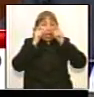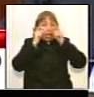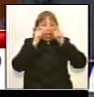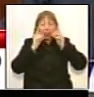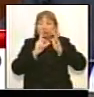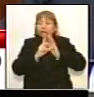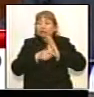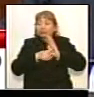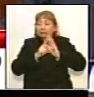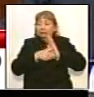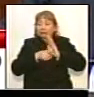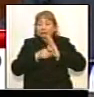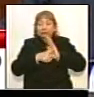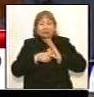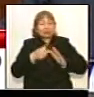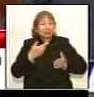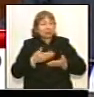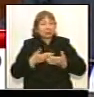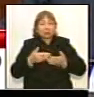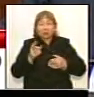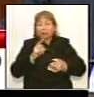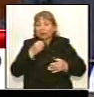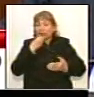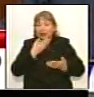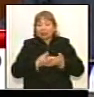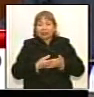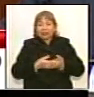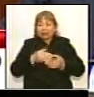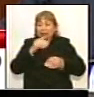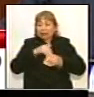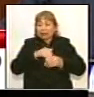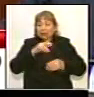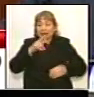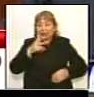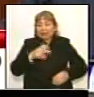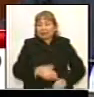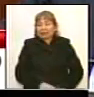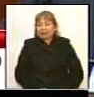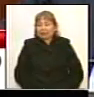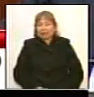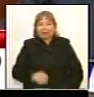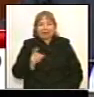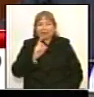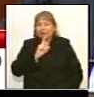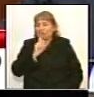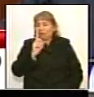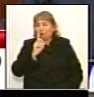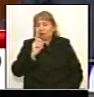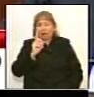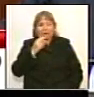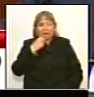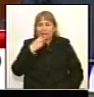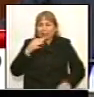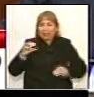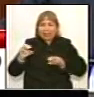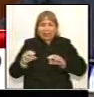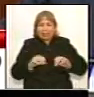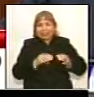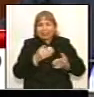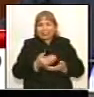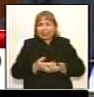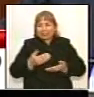luego plantearon otro dictamen, que no fue el que se votó, y luego un tercero. No, presidente, así no se hacen las